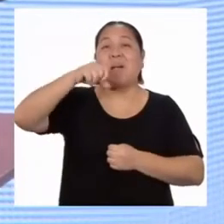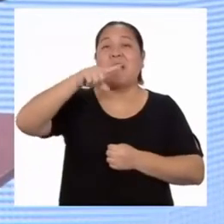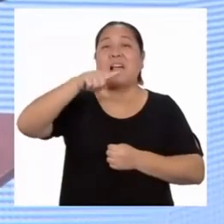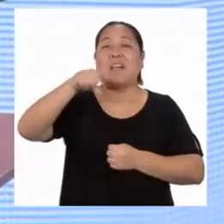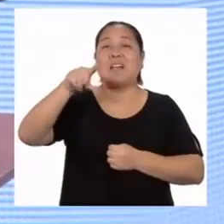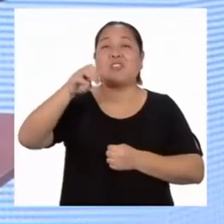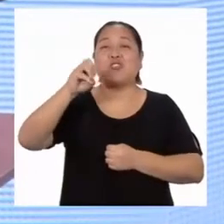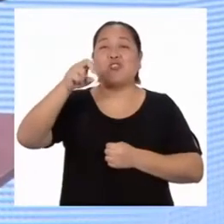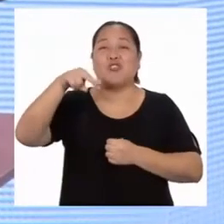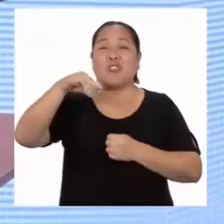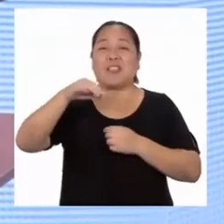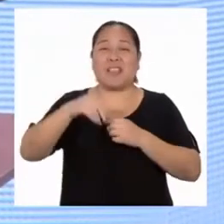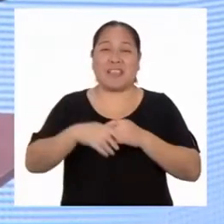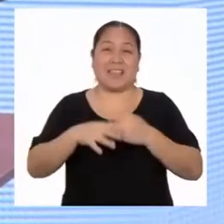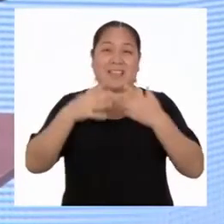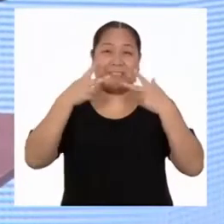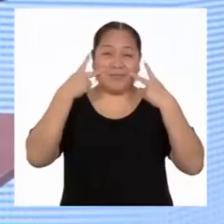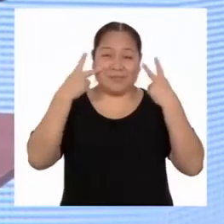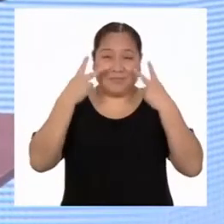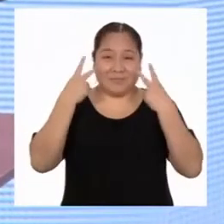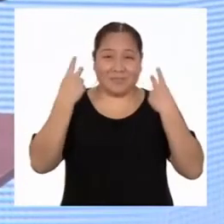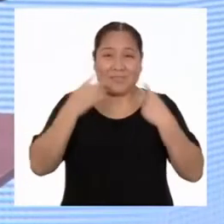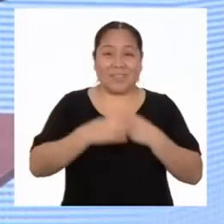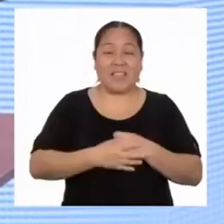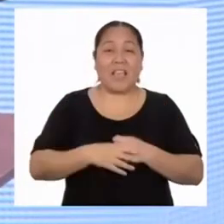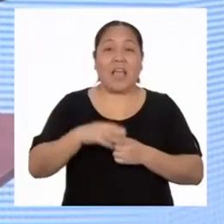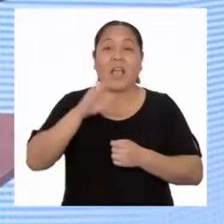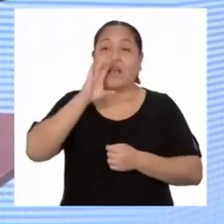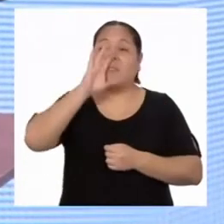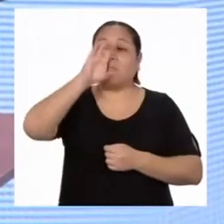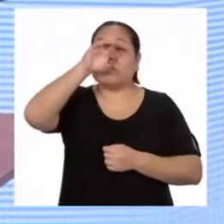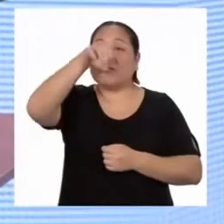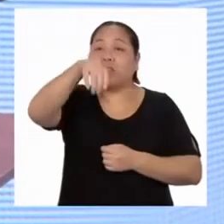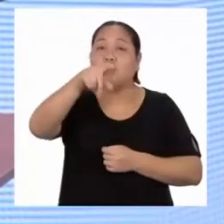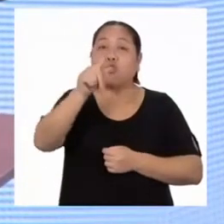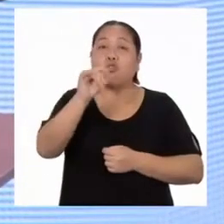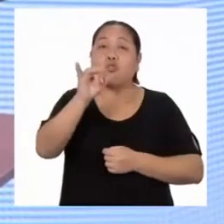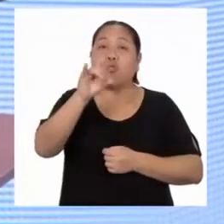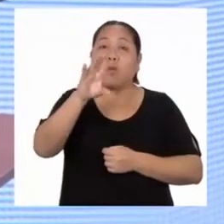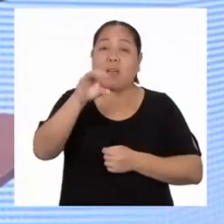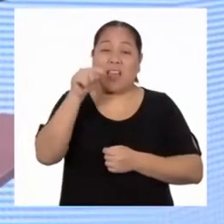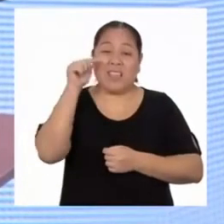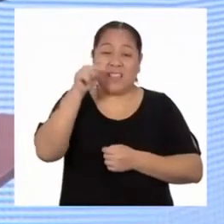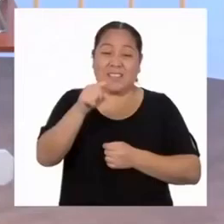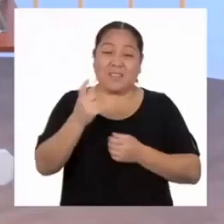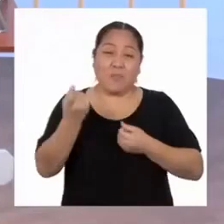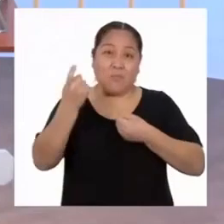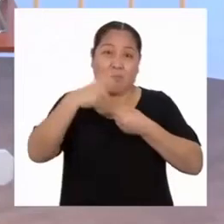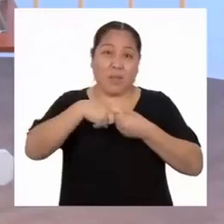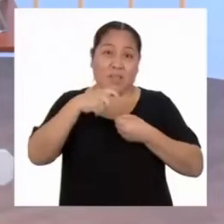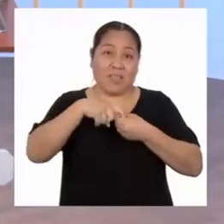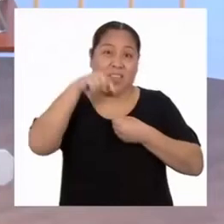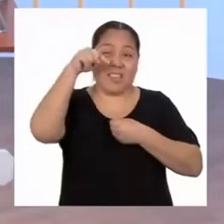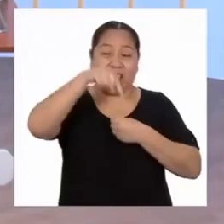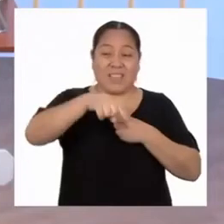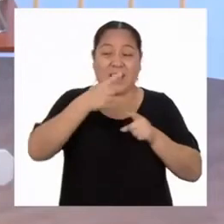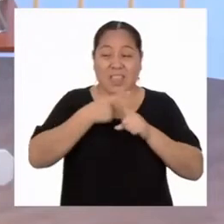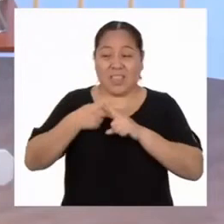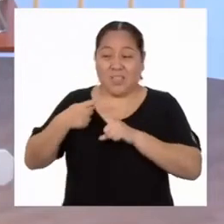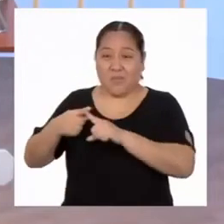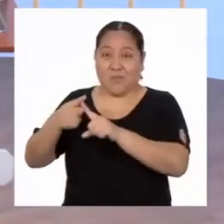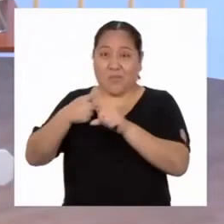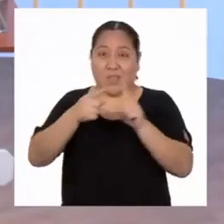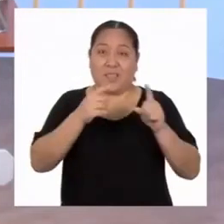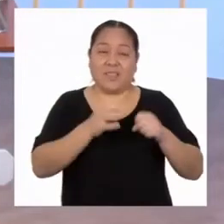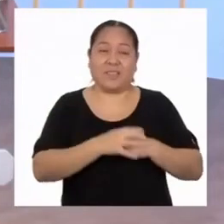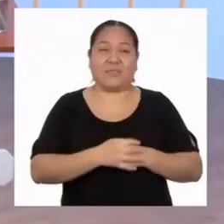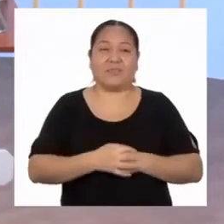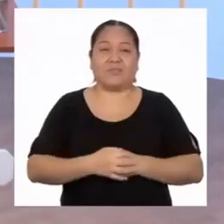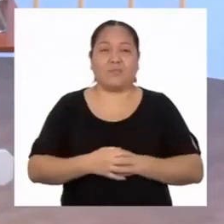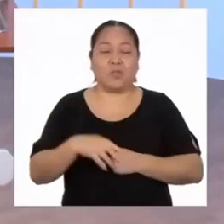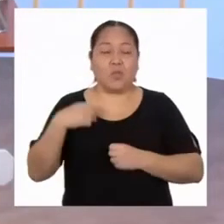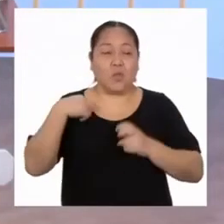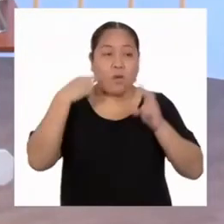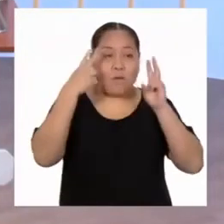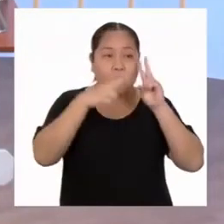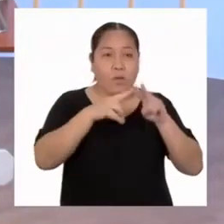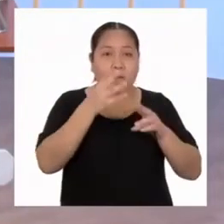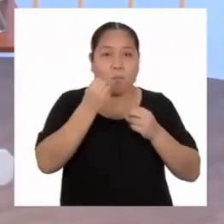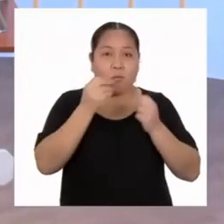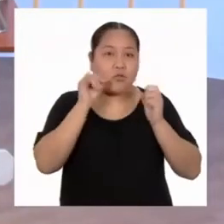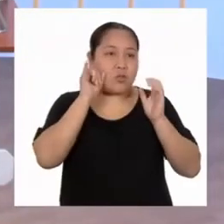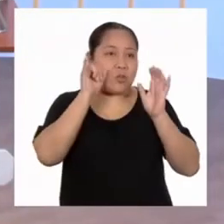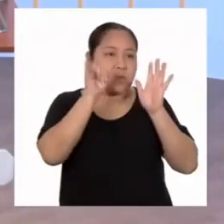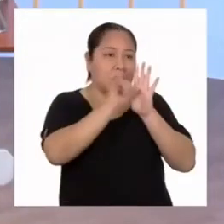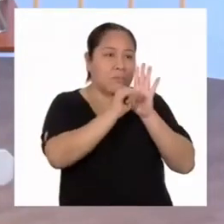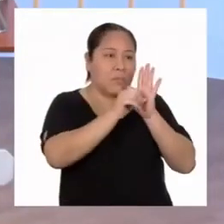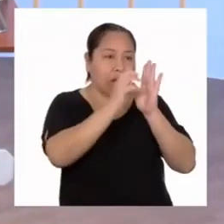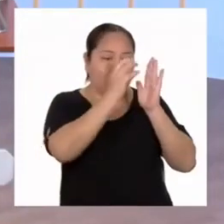Y el tucán es un ejemplo de las especies que forman parte de esta diversidad. Bueno, vi varias imágenes de